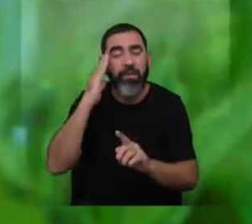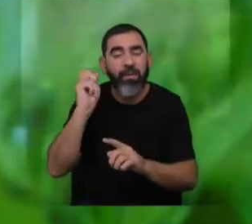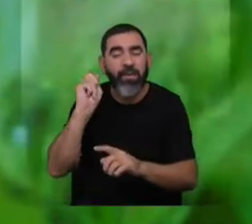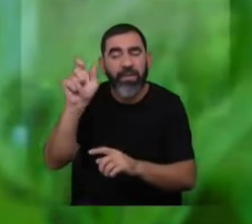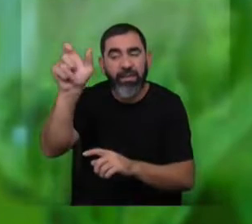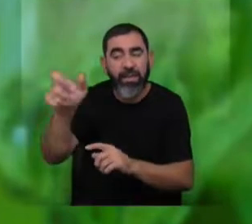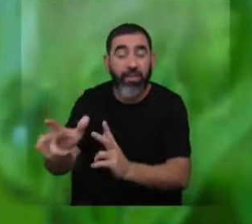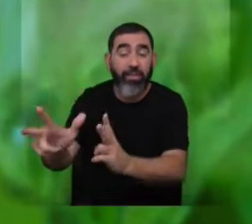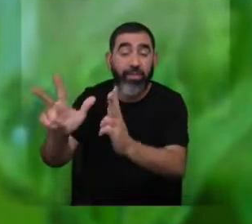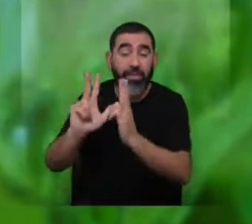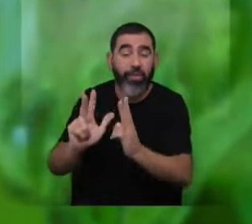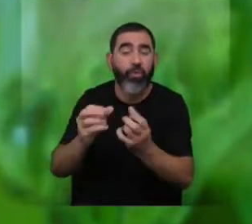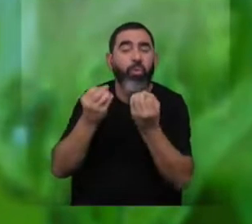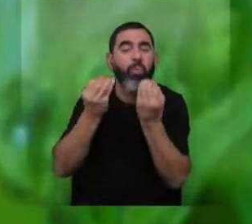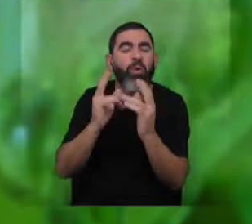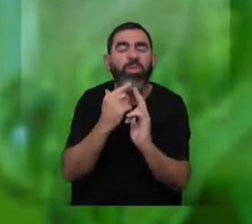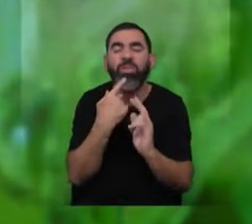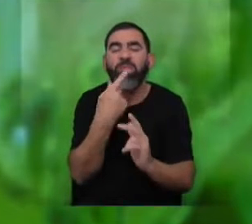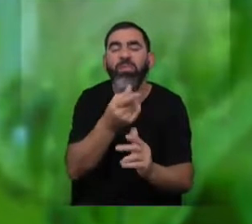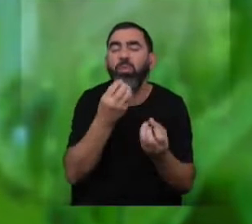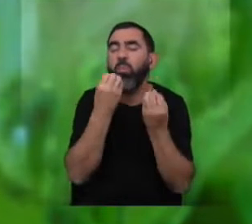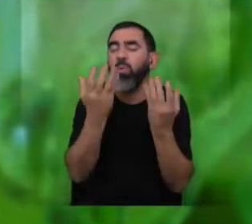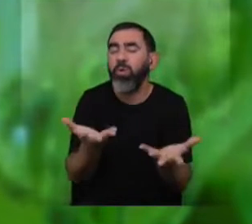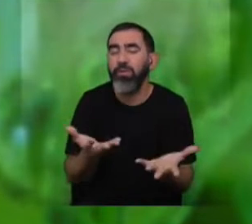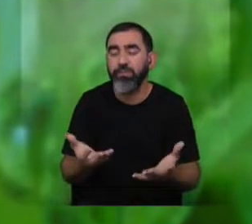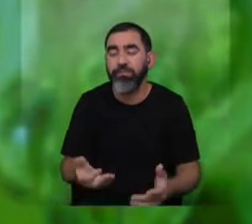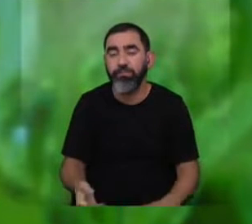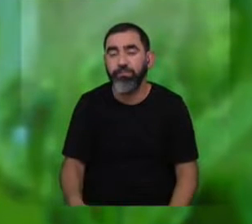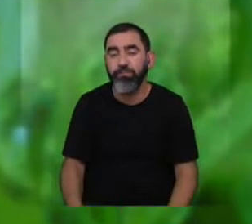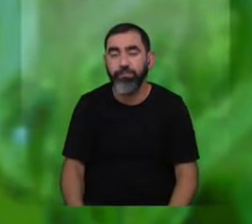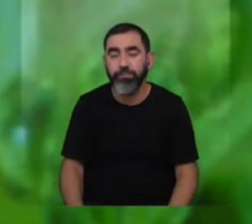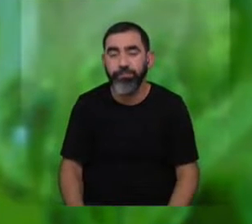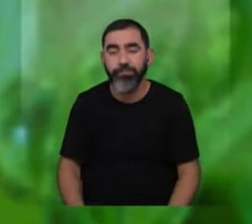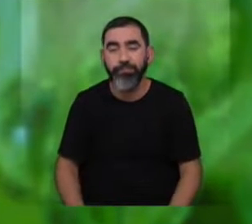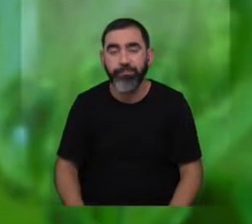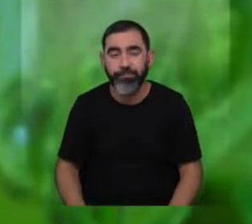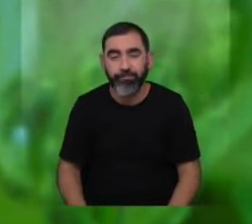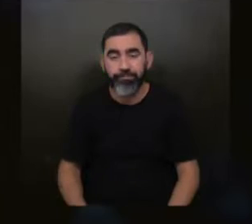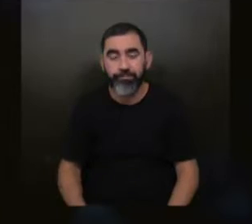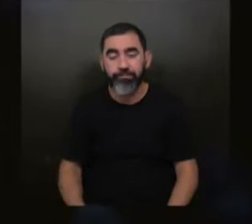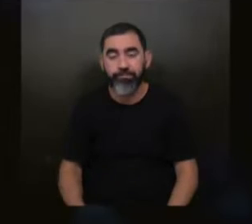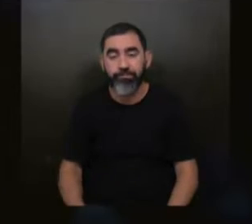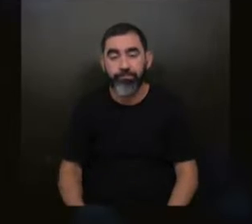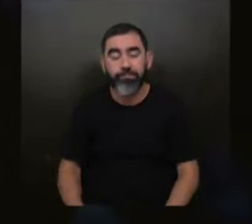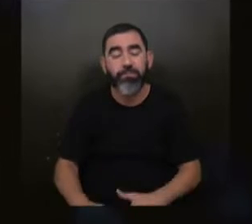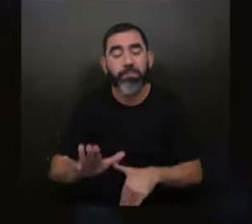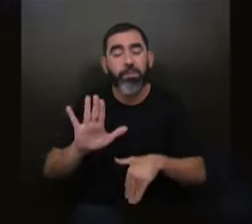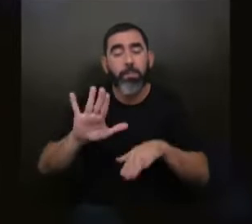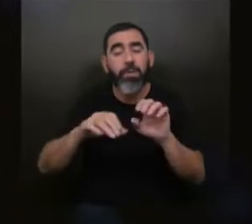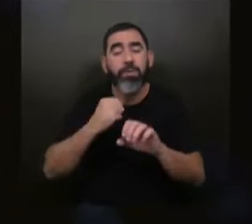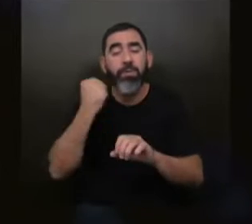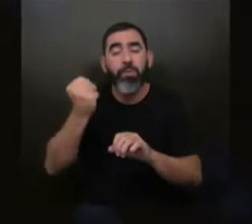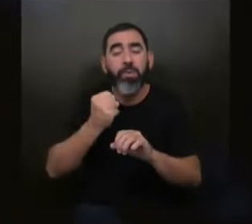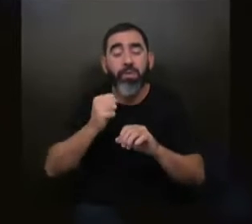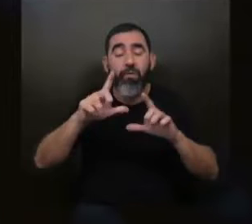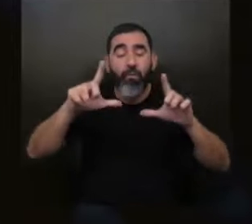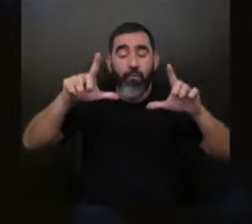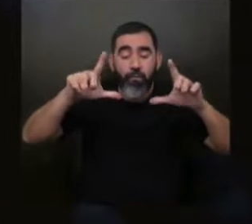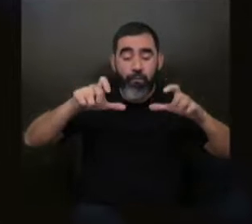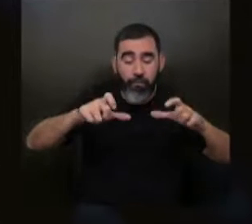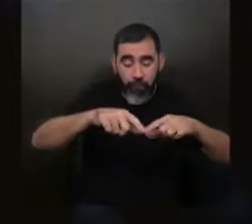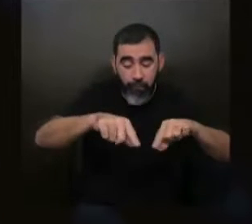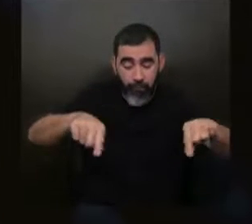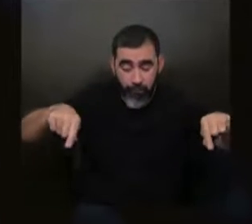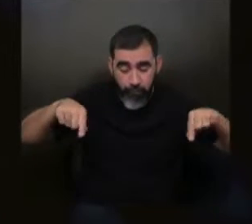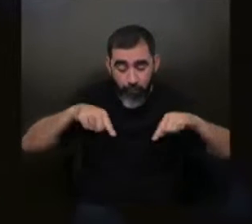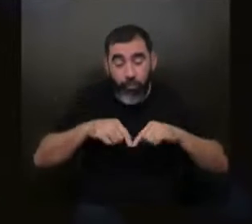viene y por qué lo están diciendo también. Ahí nuestro insumo más importante seguramente sea la foto aérea, porque